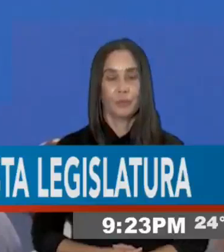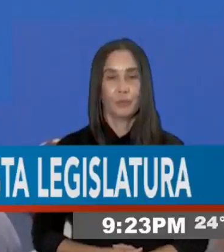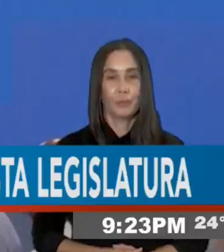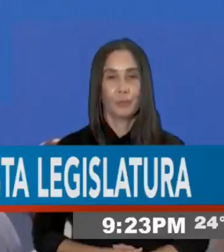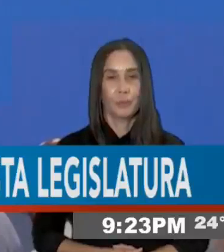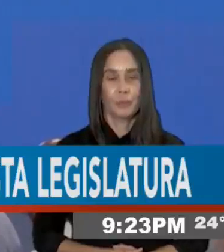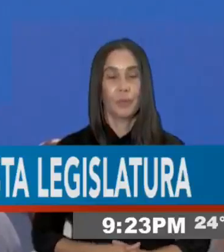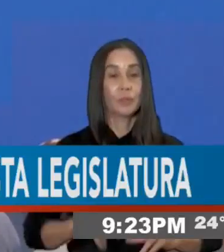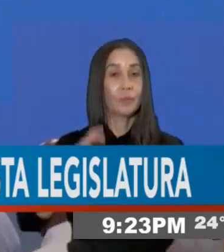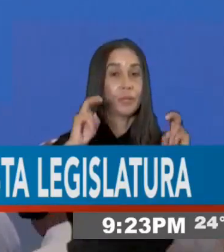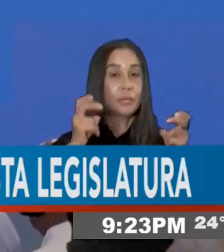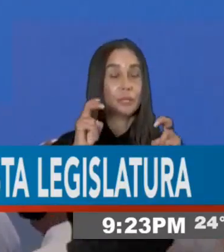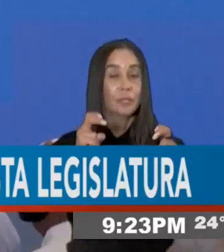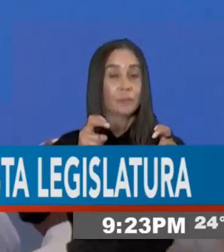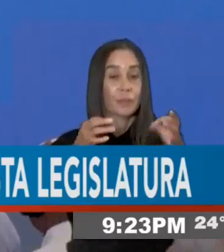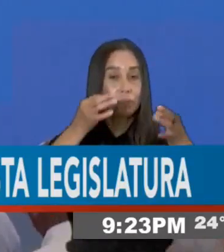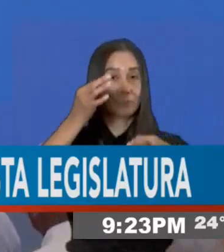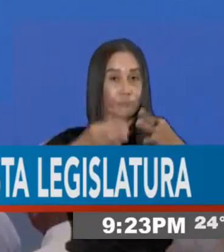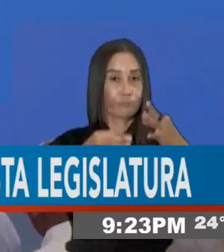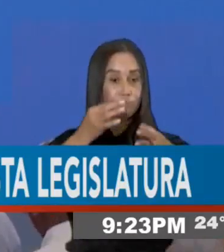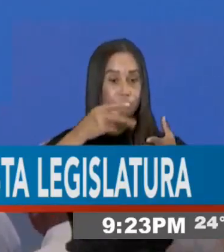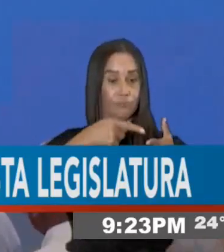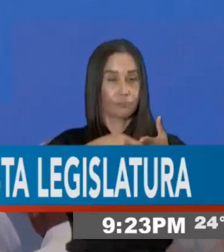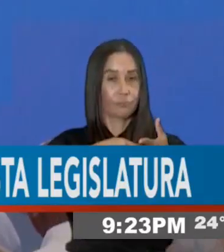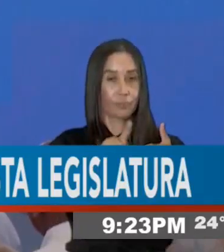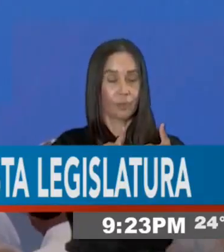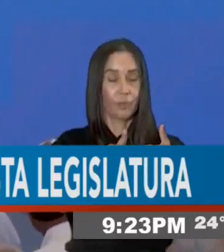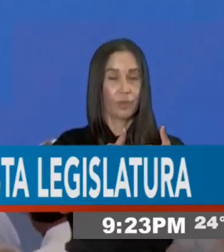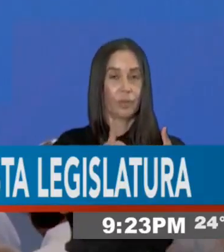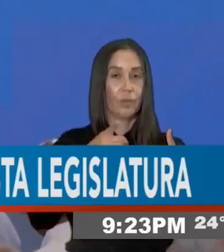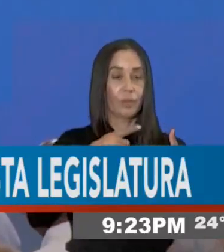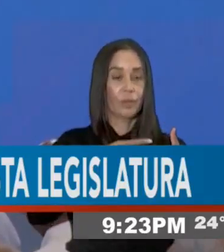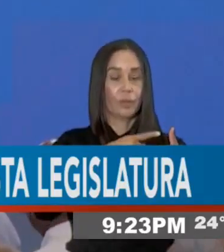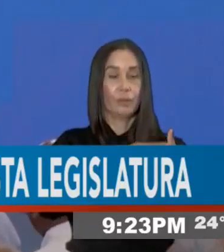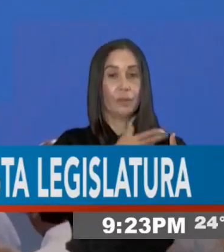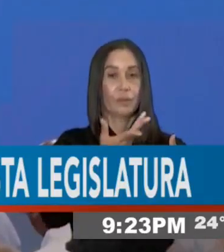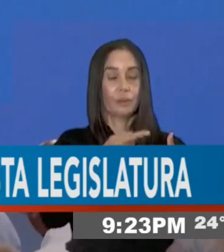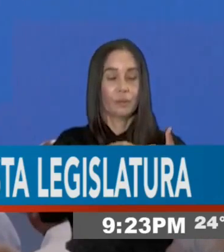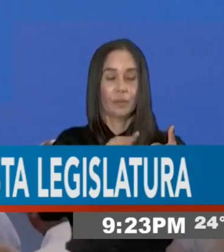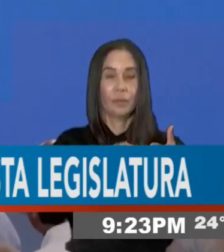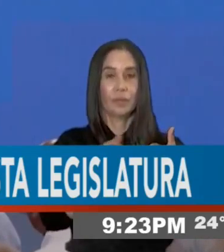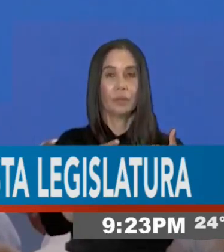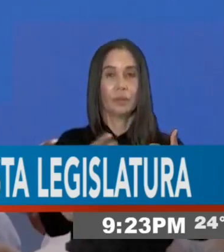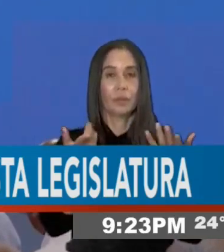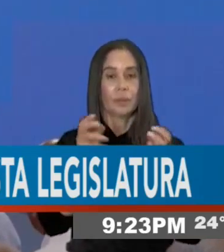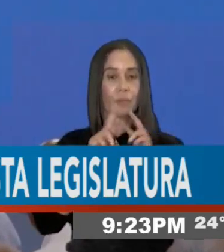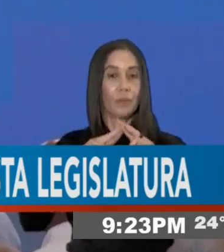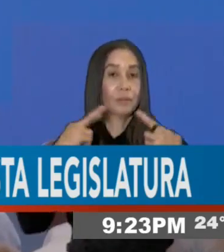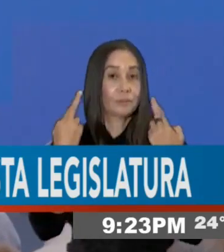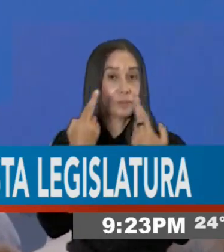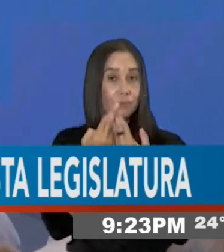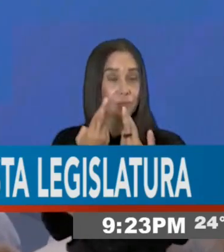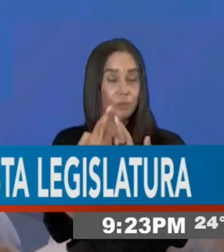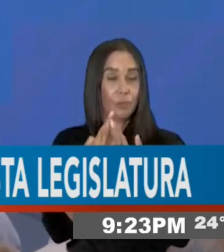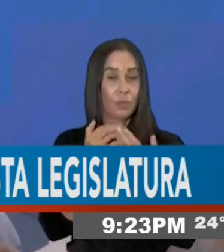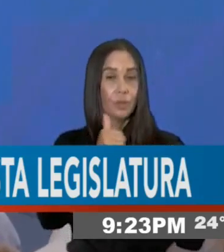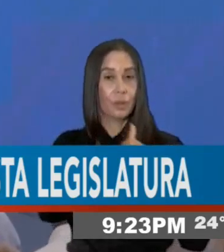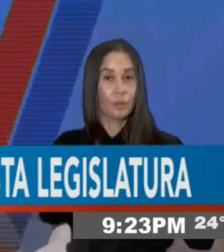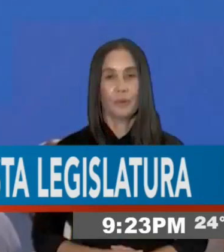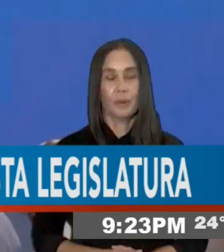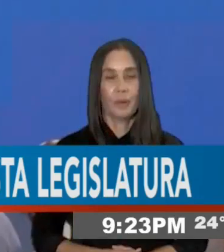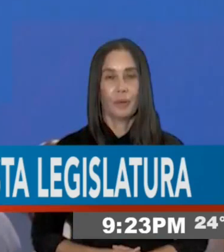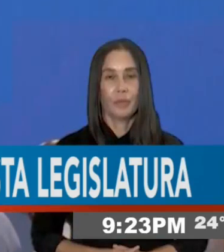misma vence el próximo jueves 25 de julio y hay que estudiar y consensuar mejor.